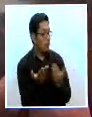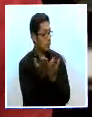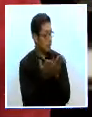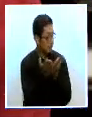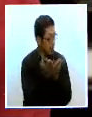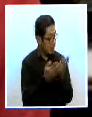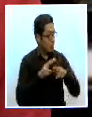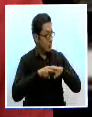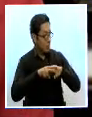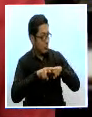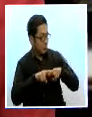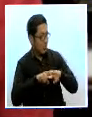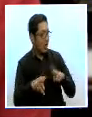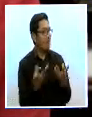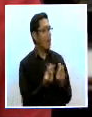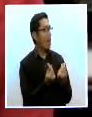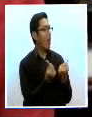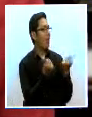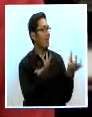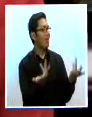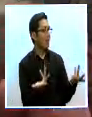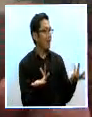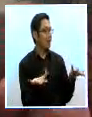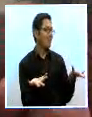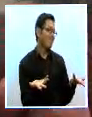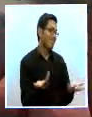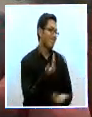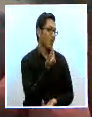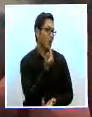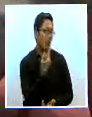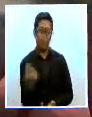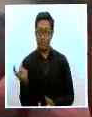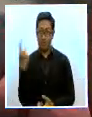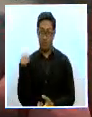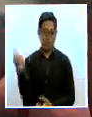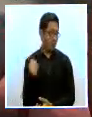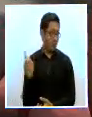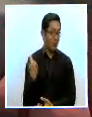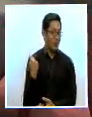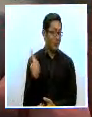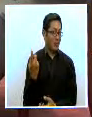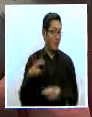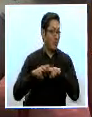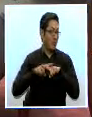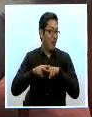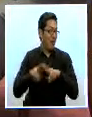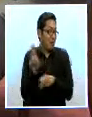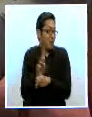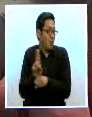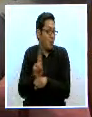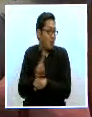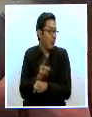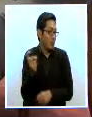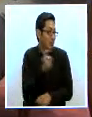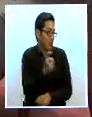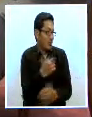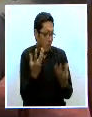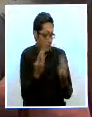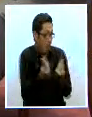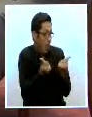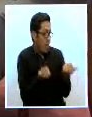me incluyo nos nos interesa nos incluimos una vez que ya Ustedes han alcanzado